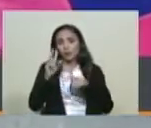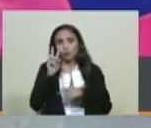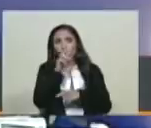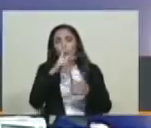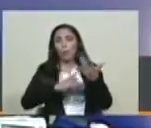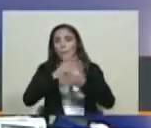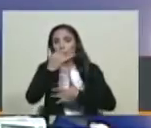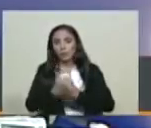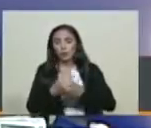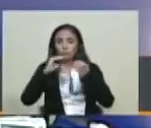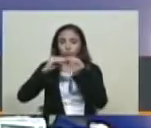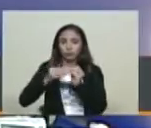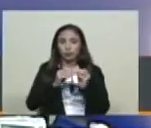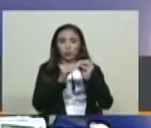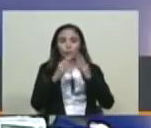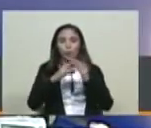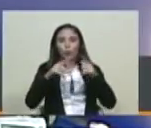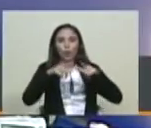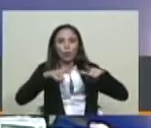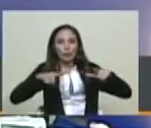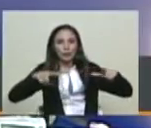para arreglar las zonas de sótano,